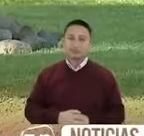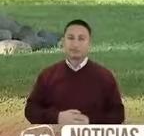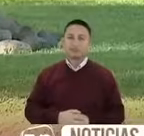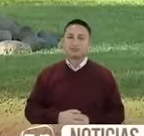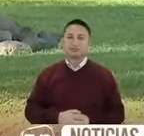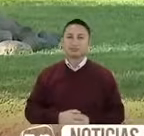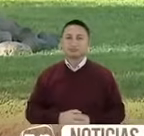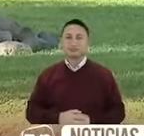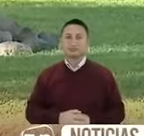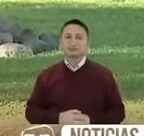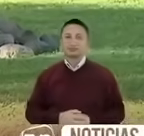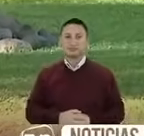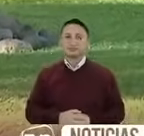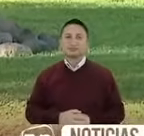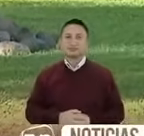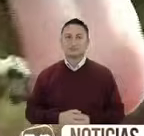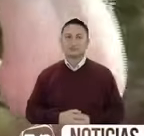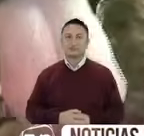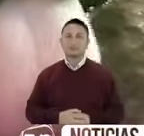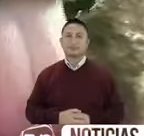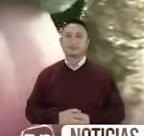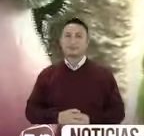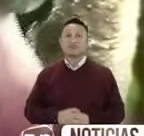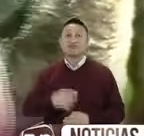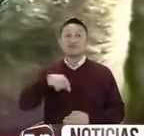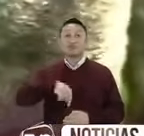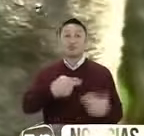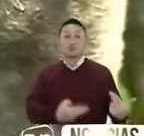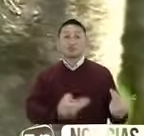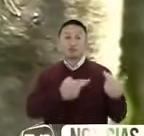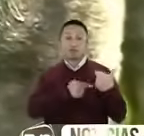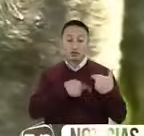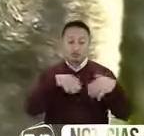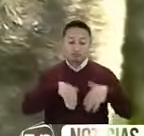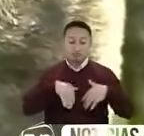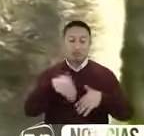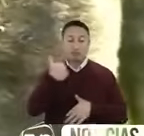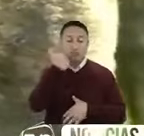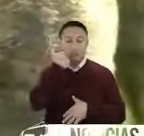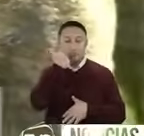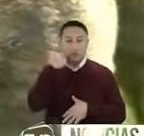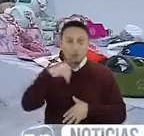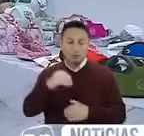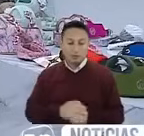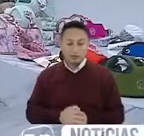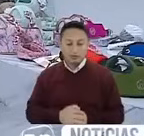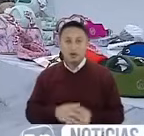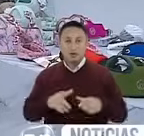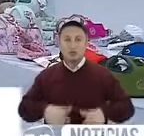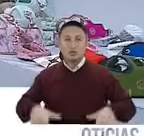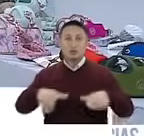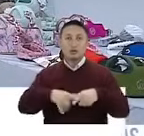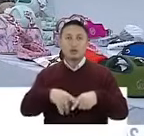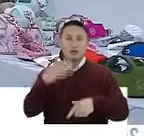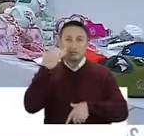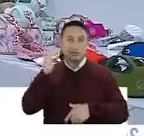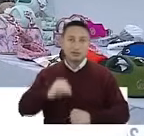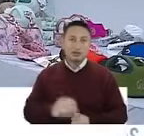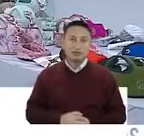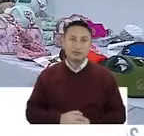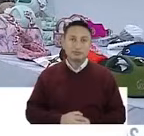parte de la familia. Acá nos encargamos de que el perrito se sienta cómodo, no llegue a un lugar extraño. Les